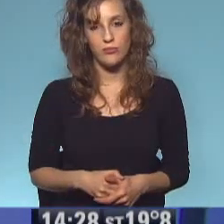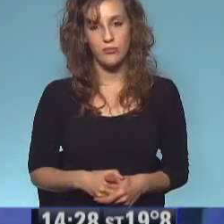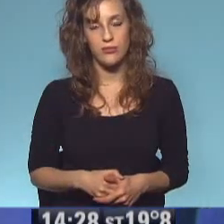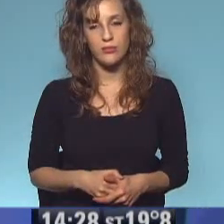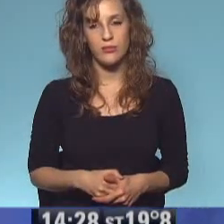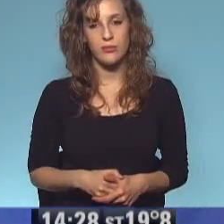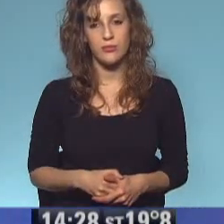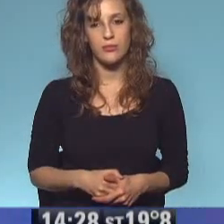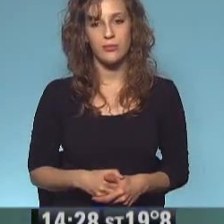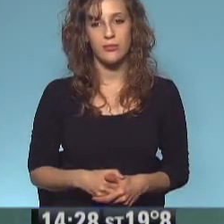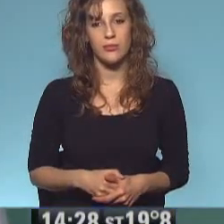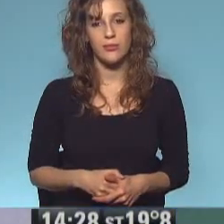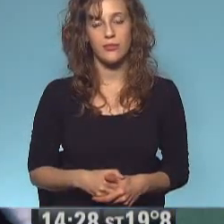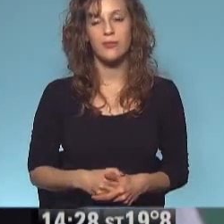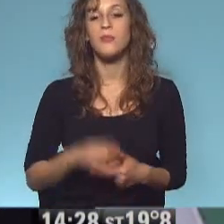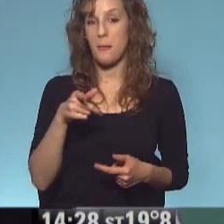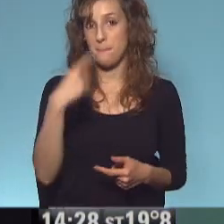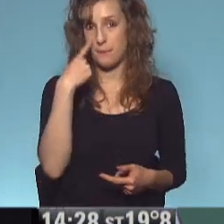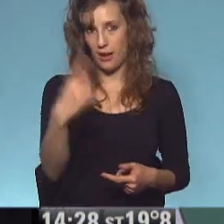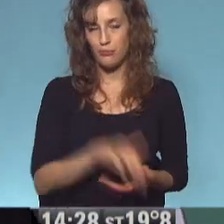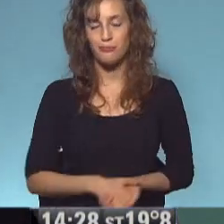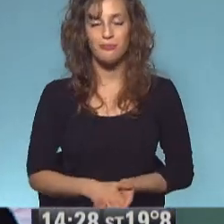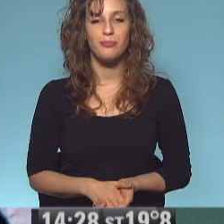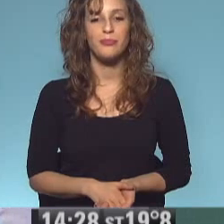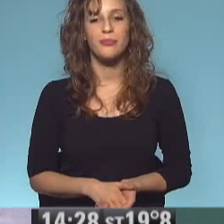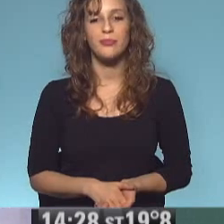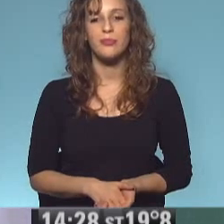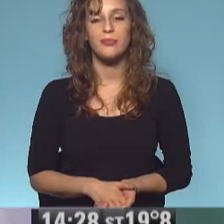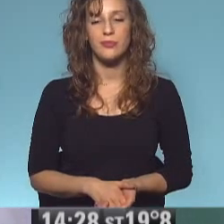papel. Ah, bueno. A mi papel. A mi papel.